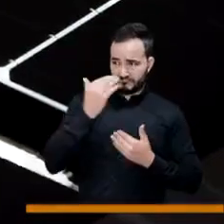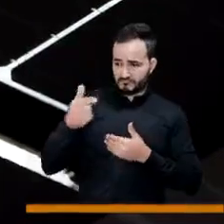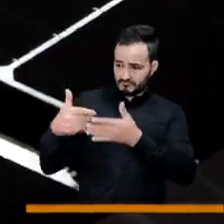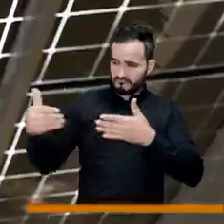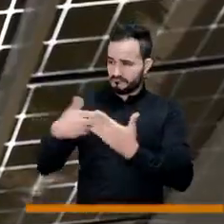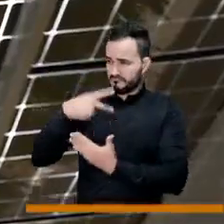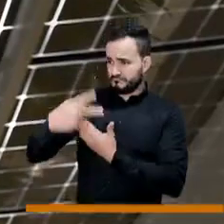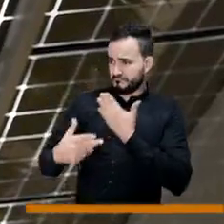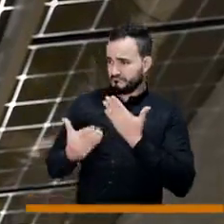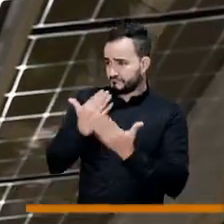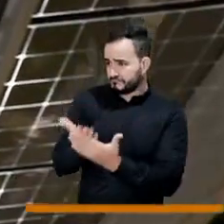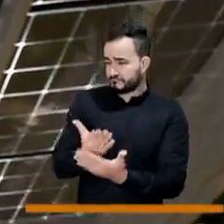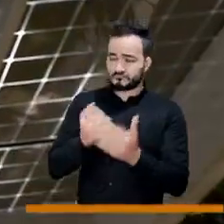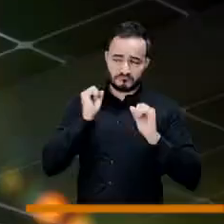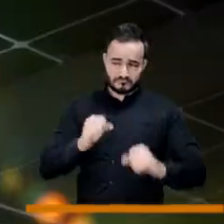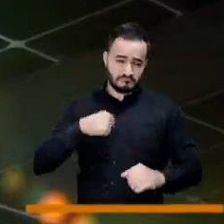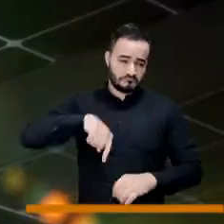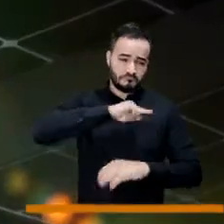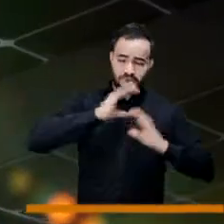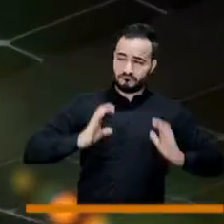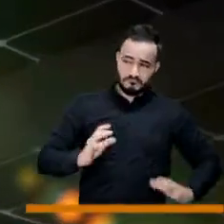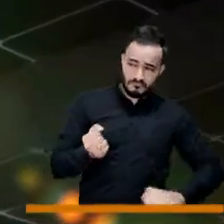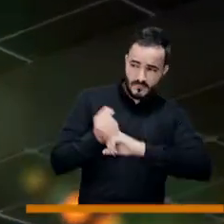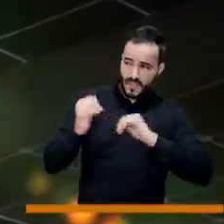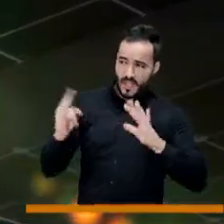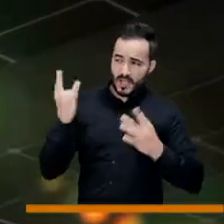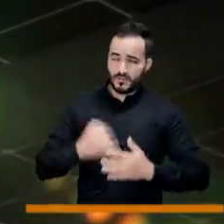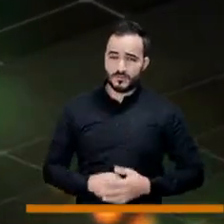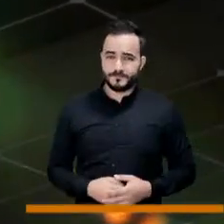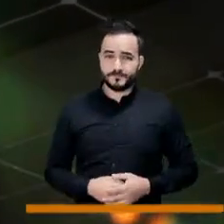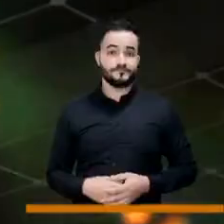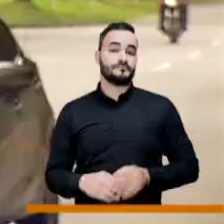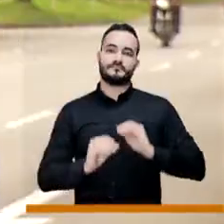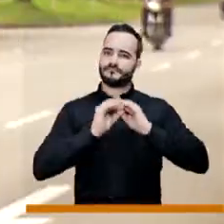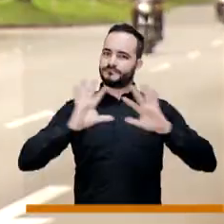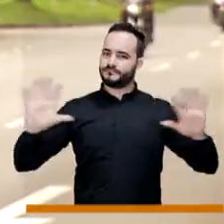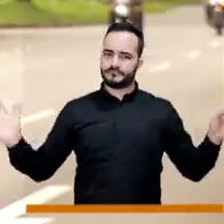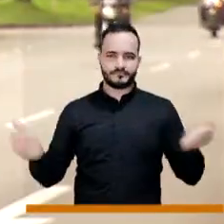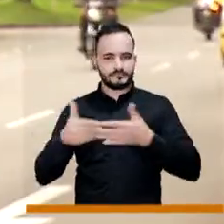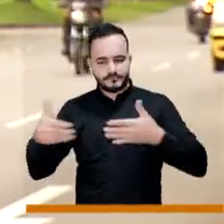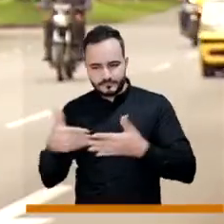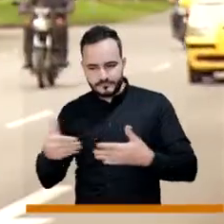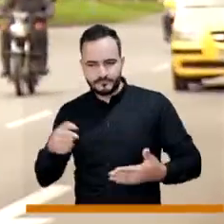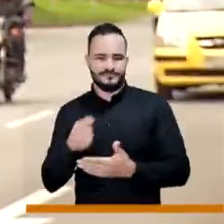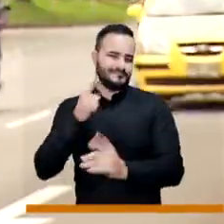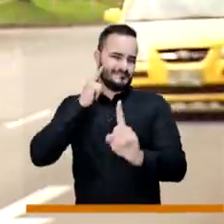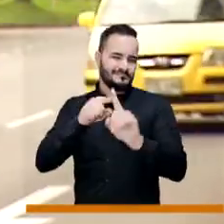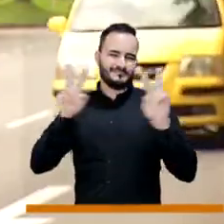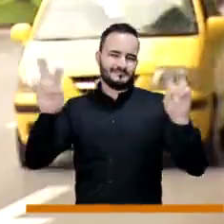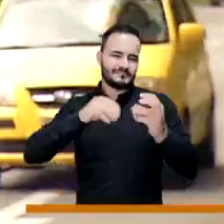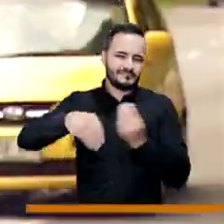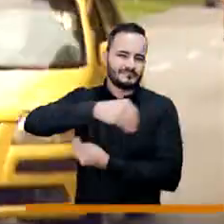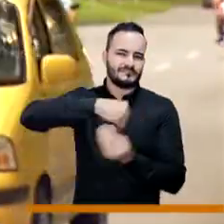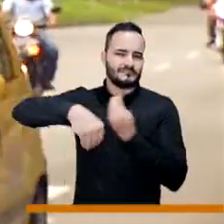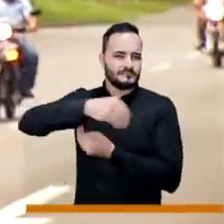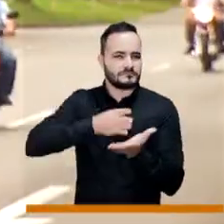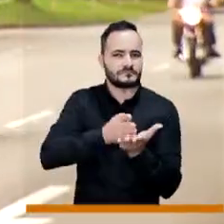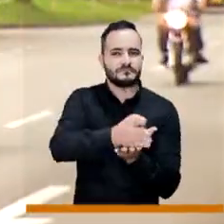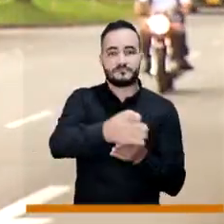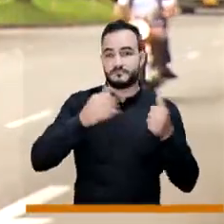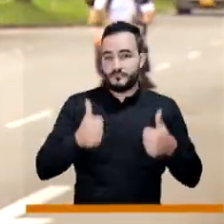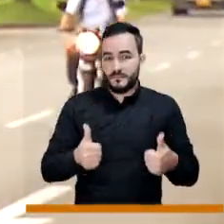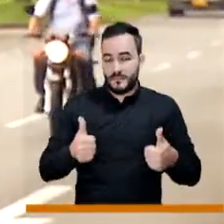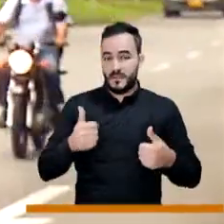para estos proyectos de eficiencia energética de la ciudad? Sin duda alguna, en todos estos temas de sostenibilidad, todos